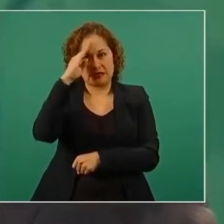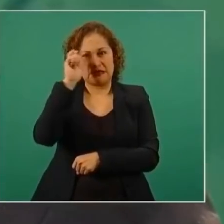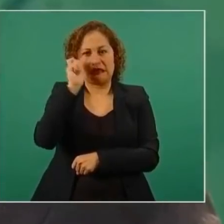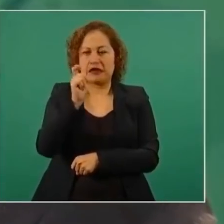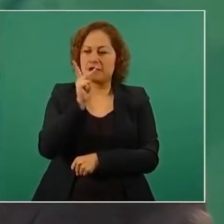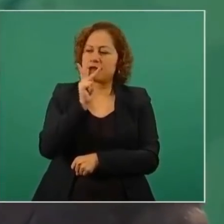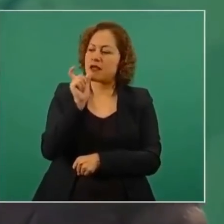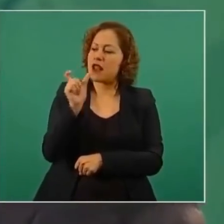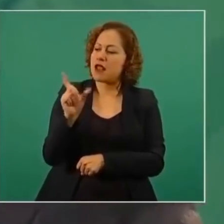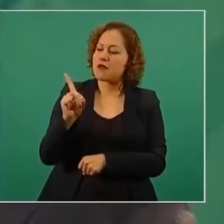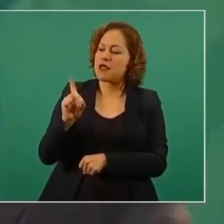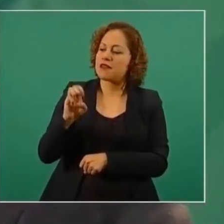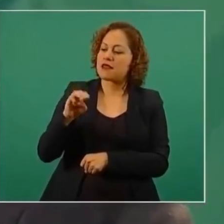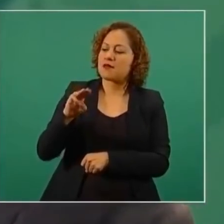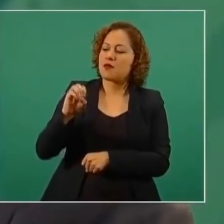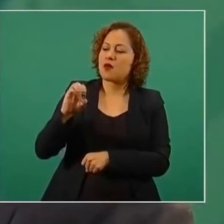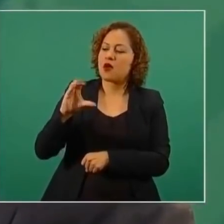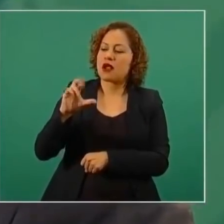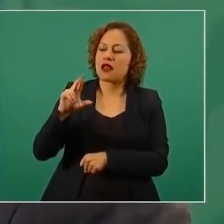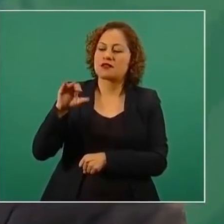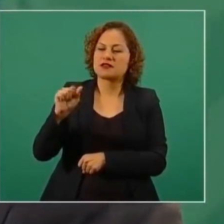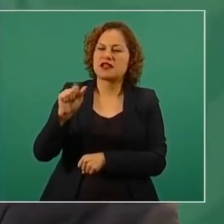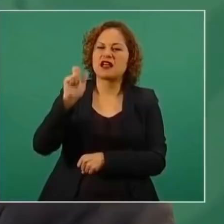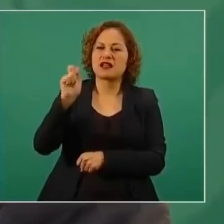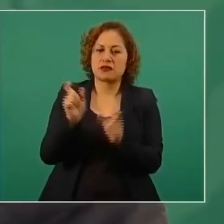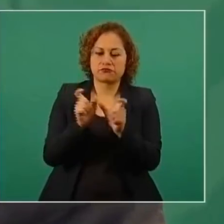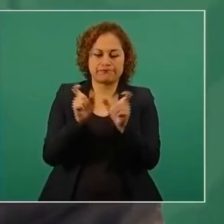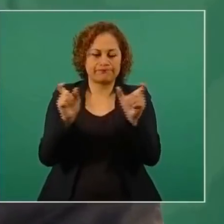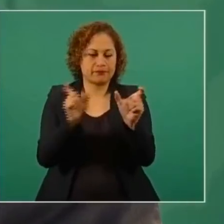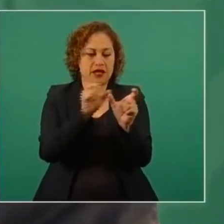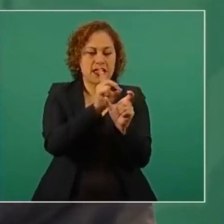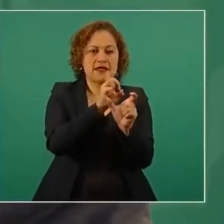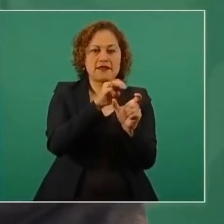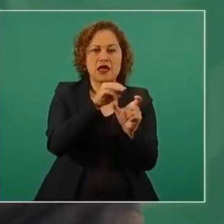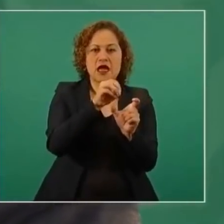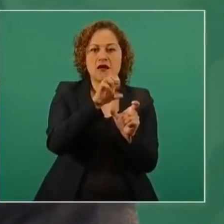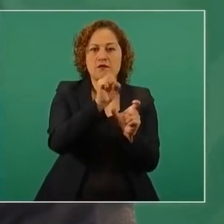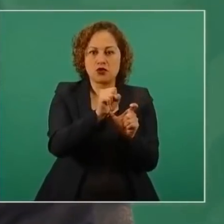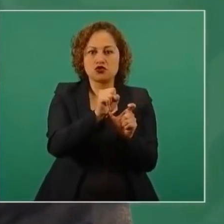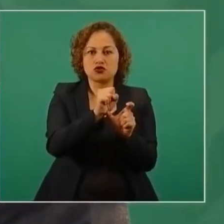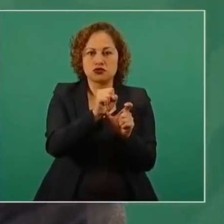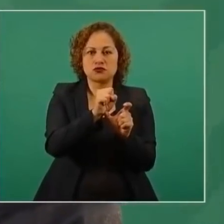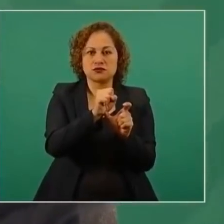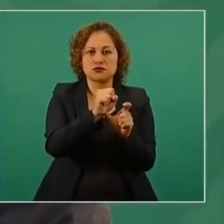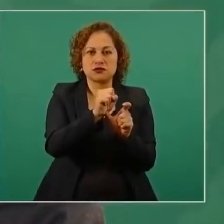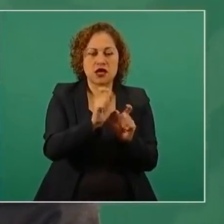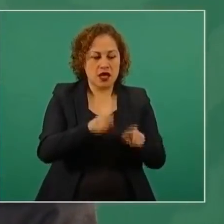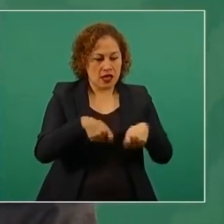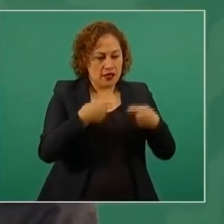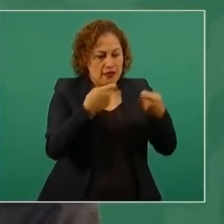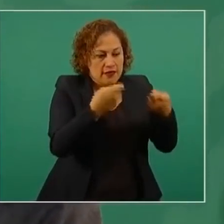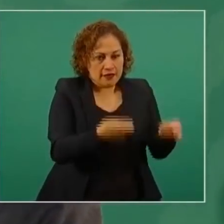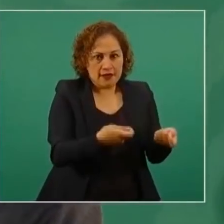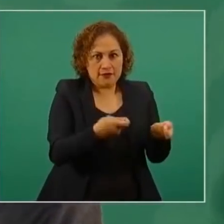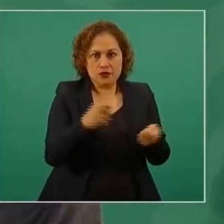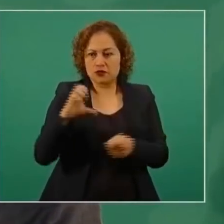Kratos es poder del pueblo.